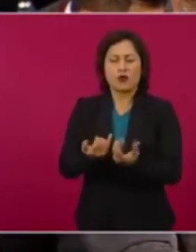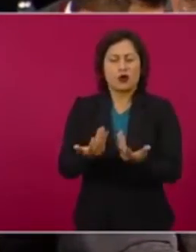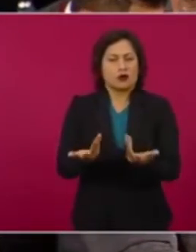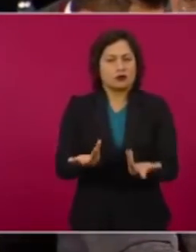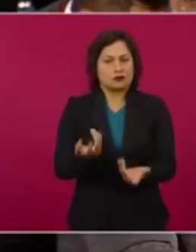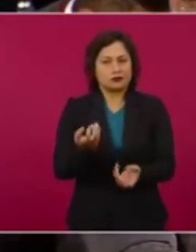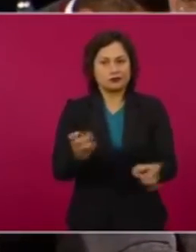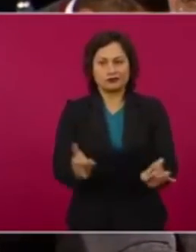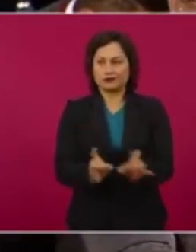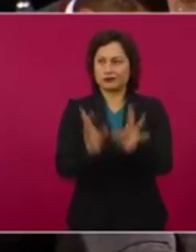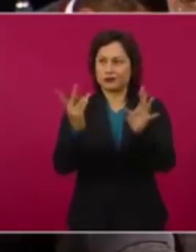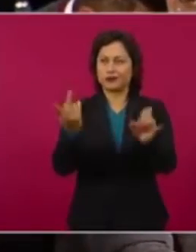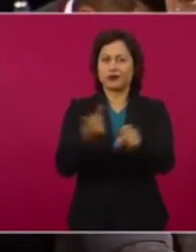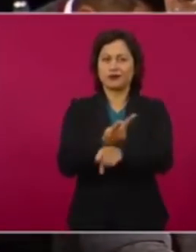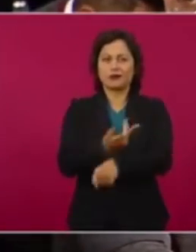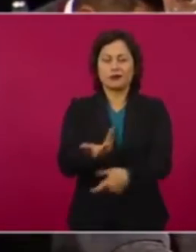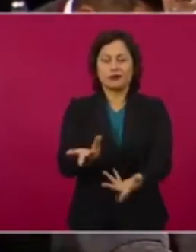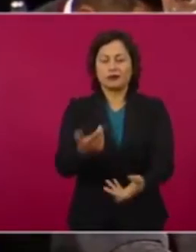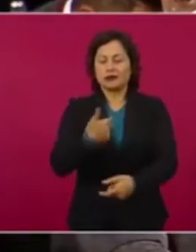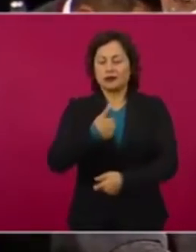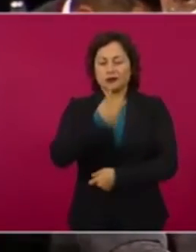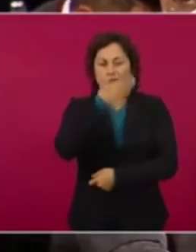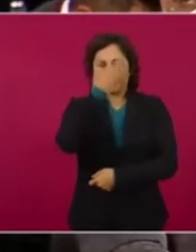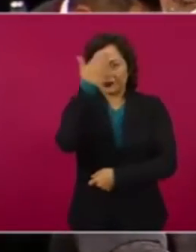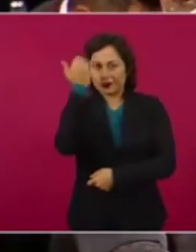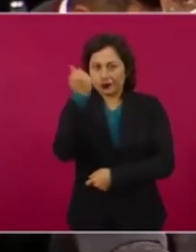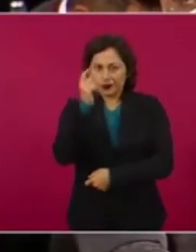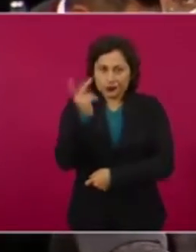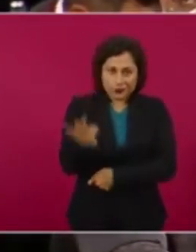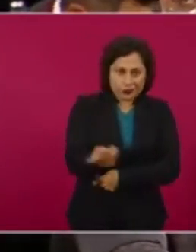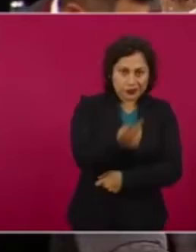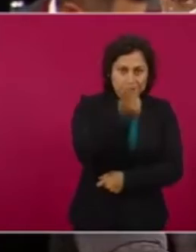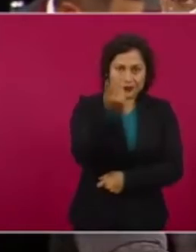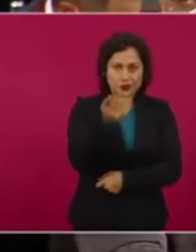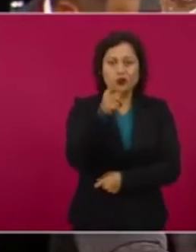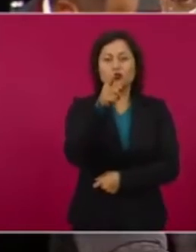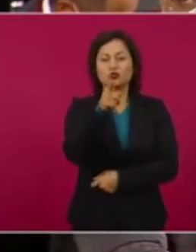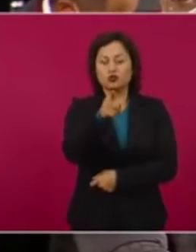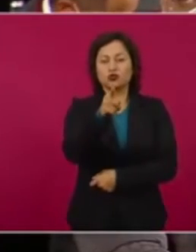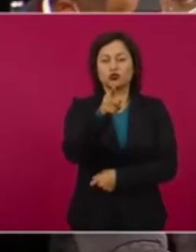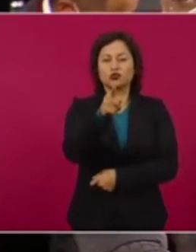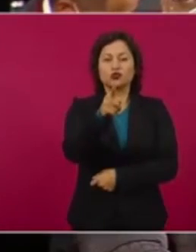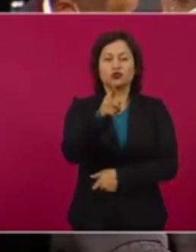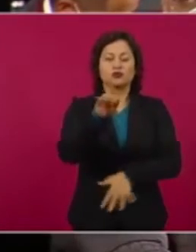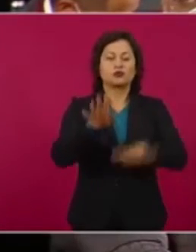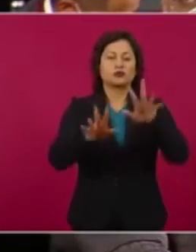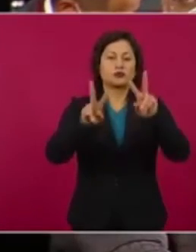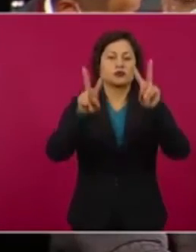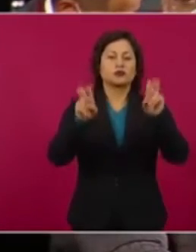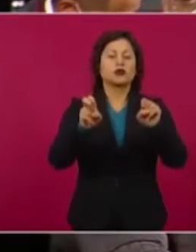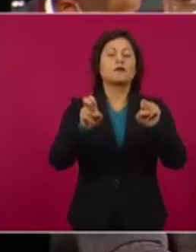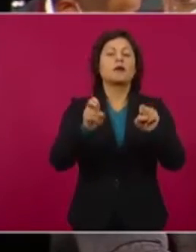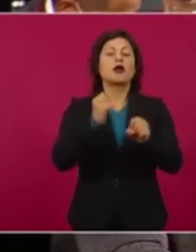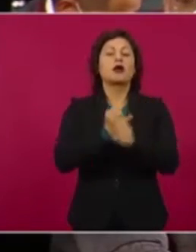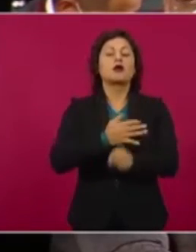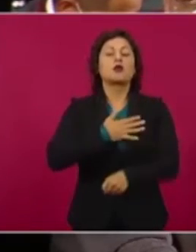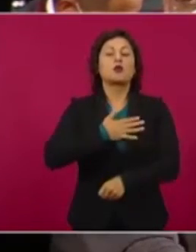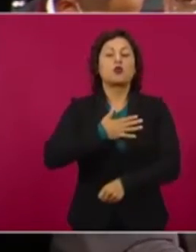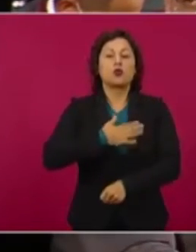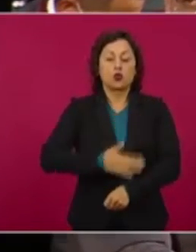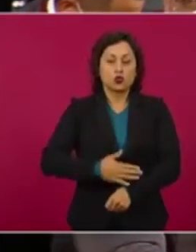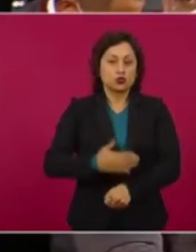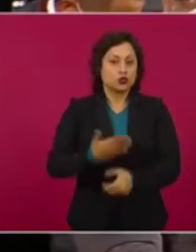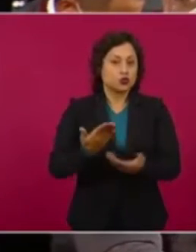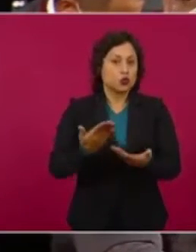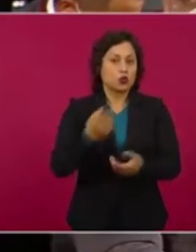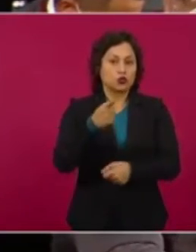pudiera, yo sé que su intervención en estos temas de injusticia siempre son para usted importante y